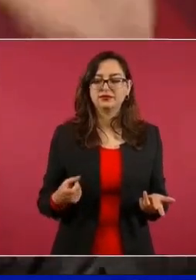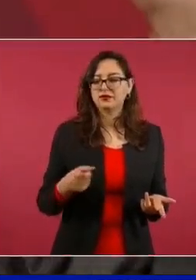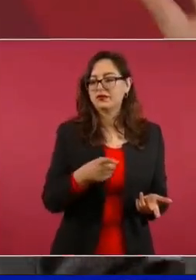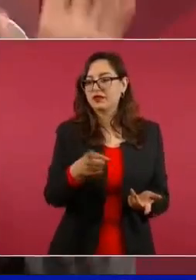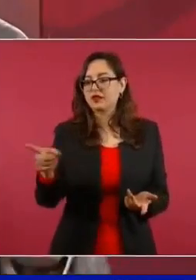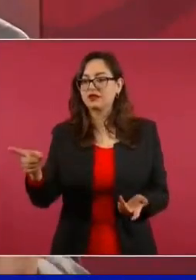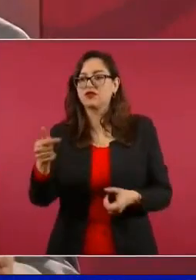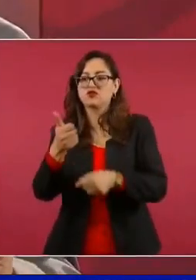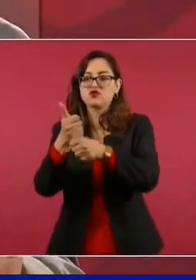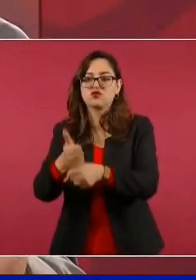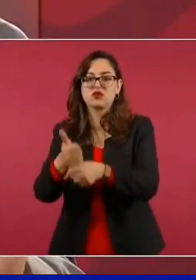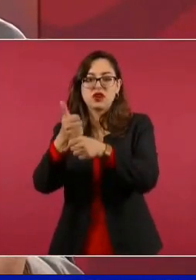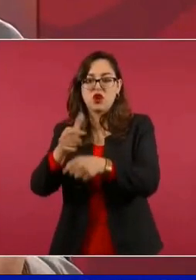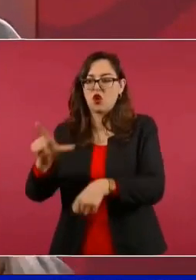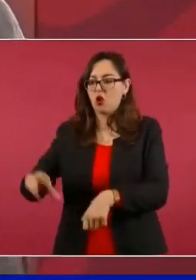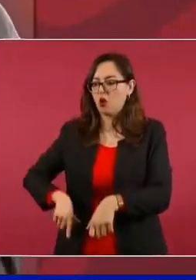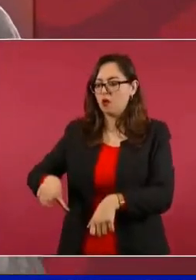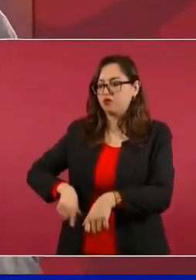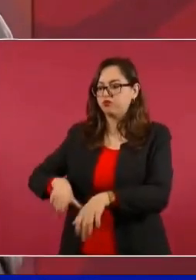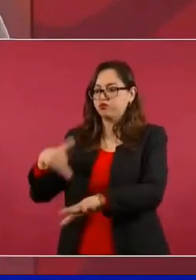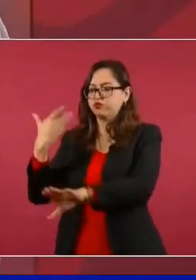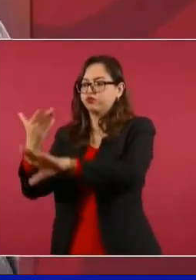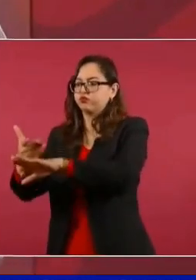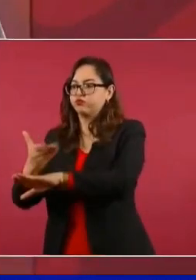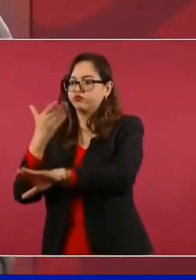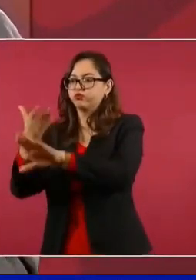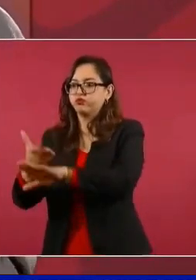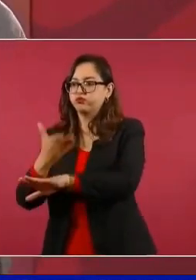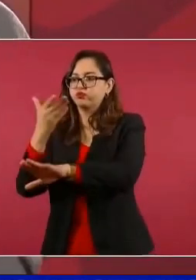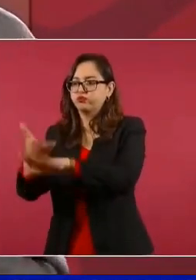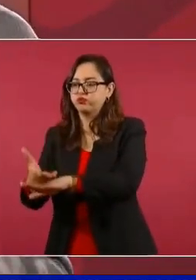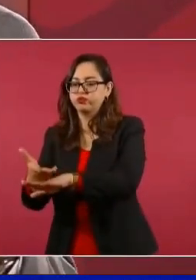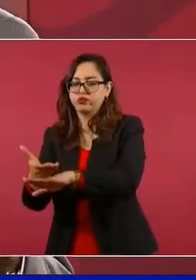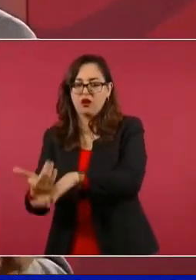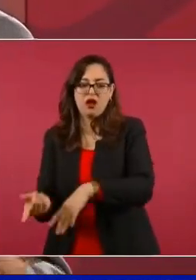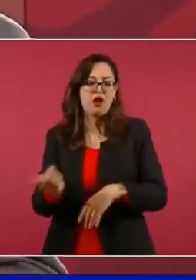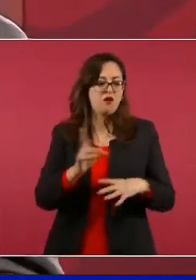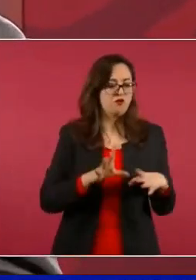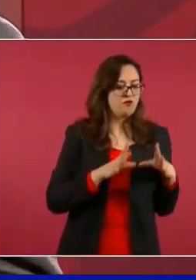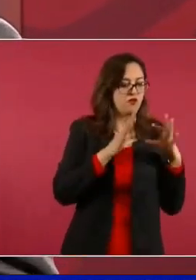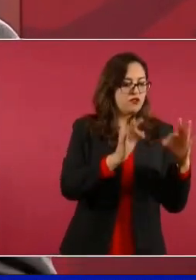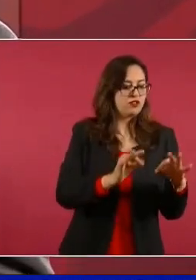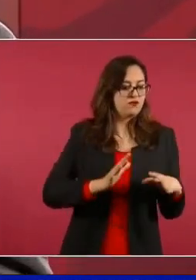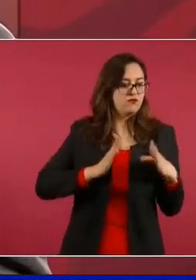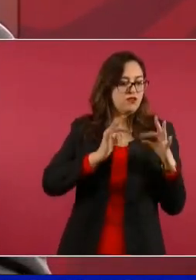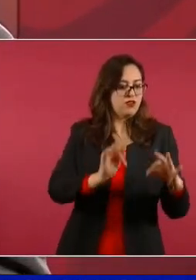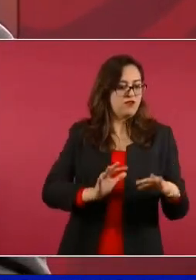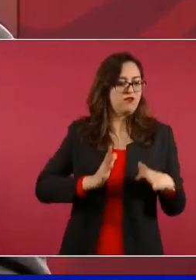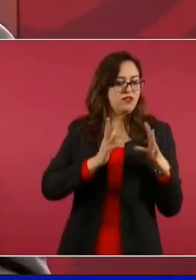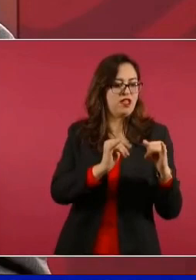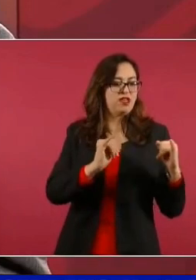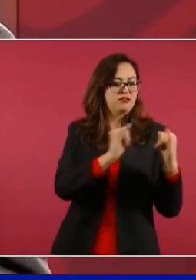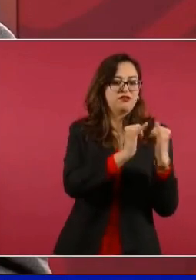al pueblo, cuando la función principal del gobierno es esa,